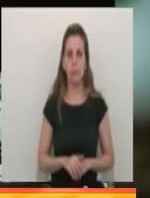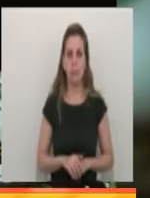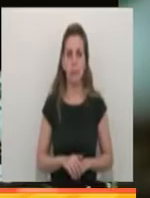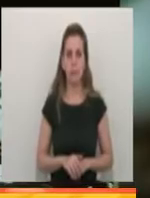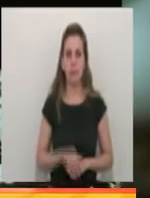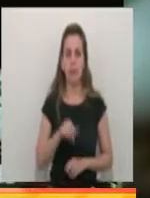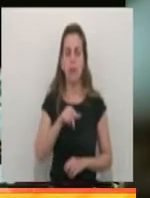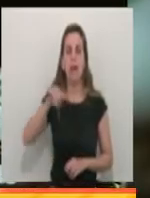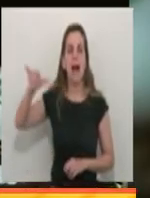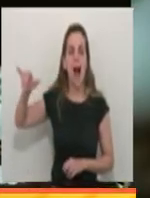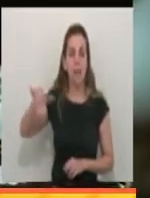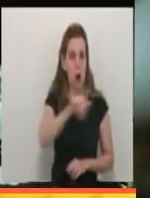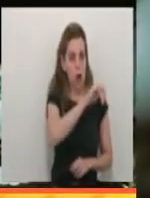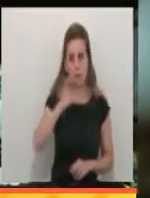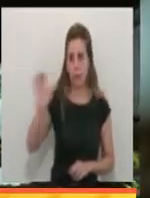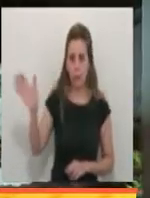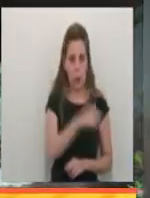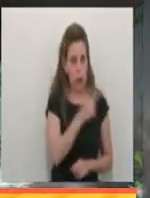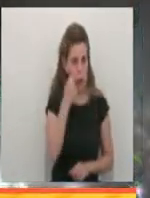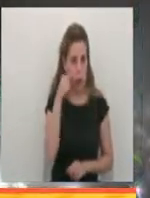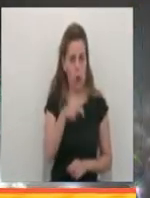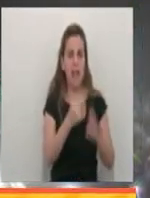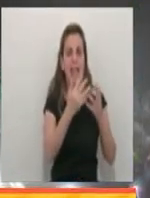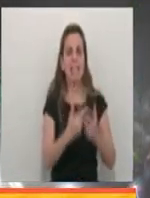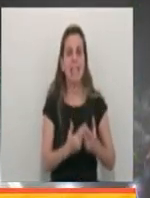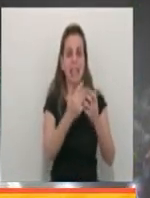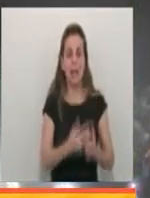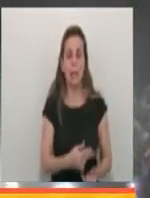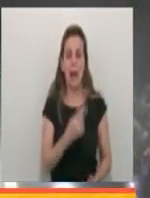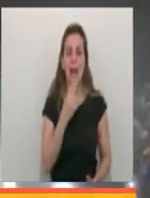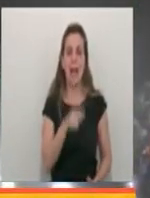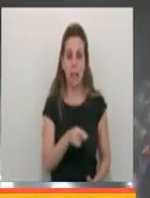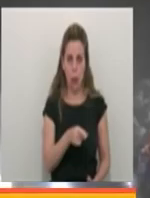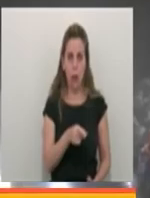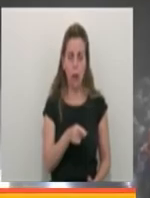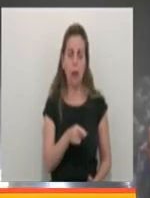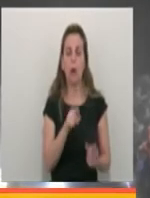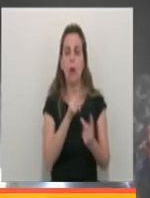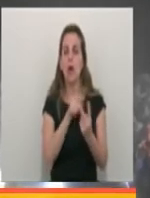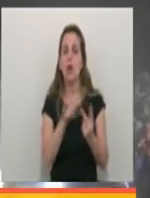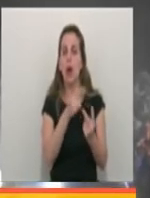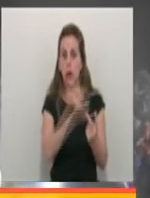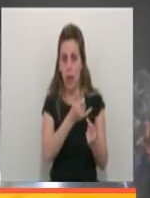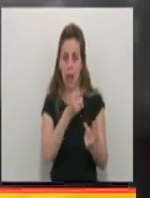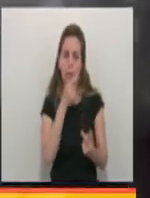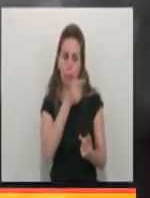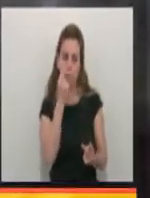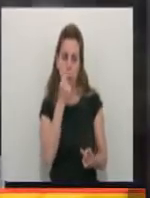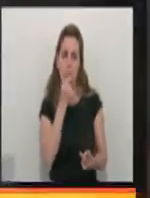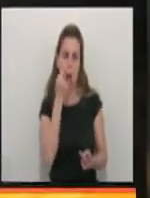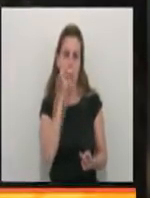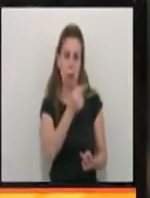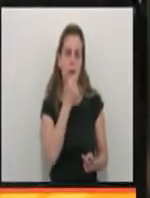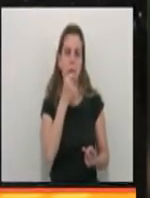vez has podido entrar a una cabina, vos tenés las pantallas, que son como televisores chiquitos, pero tenés los que